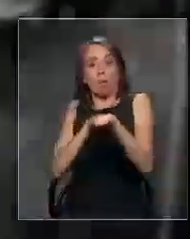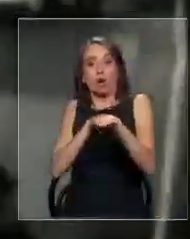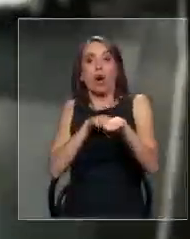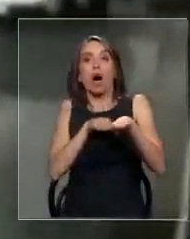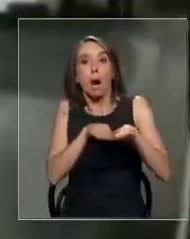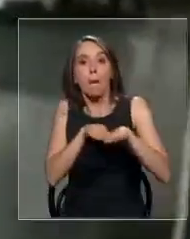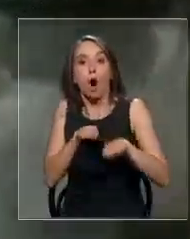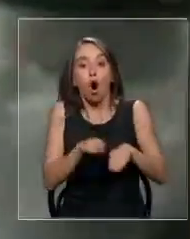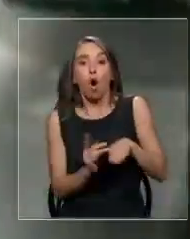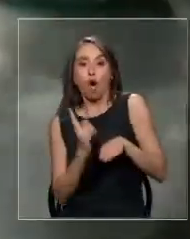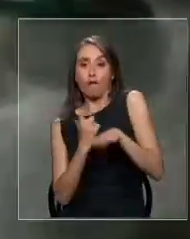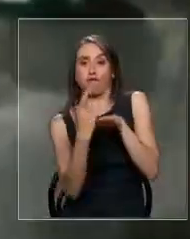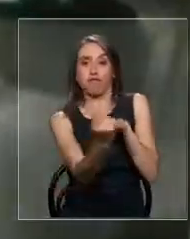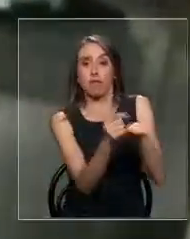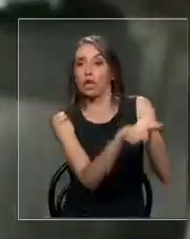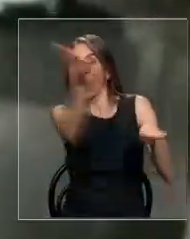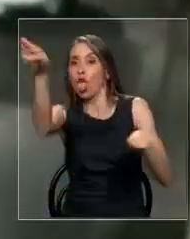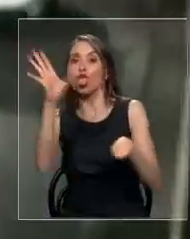salida.